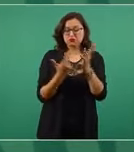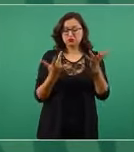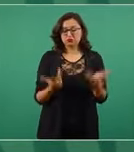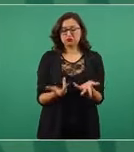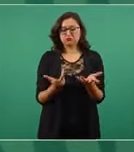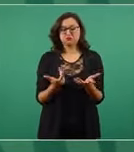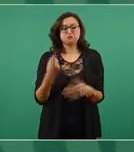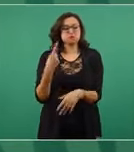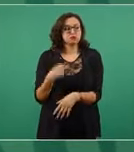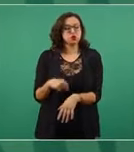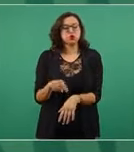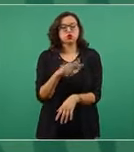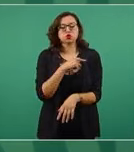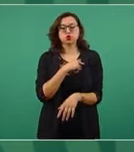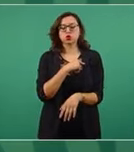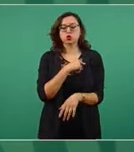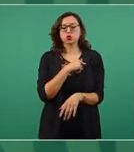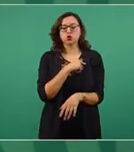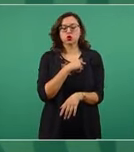nosotros hemos